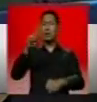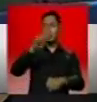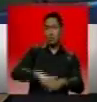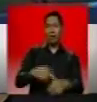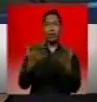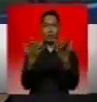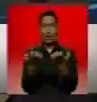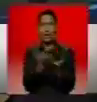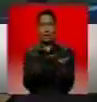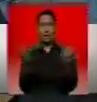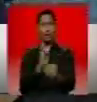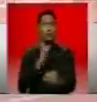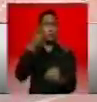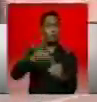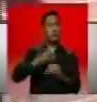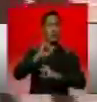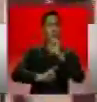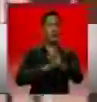cita internacional